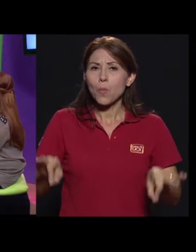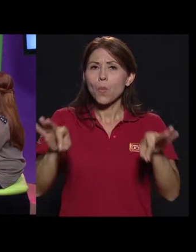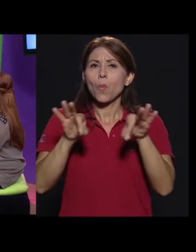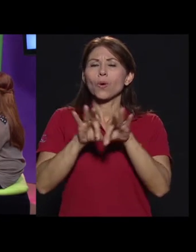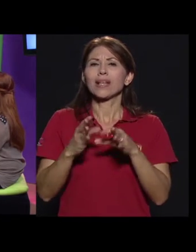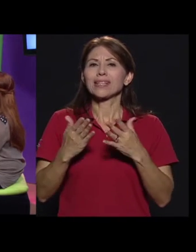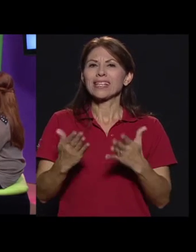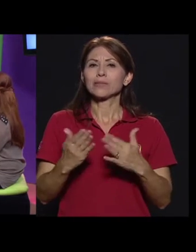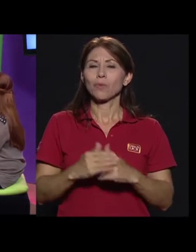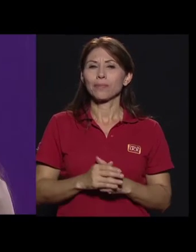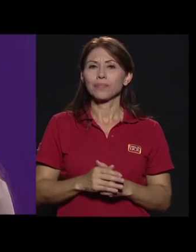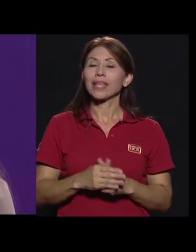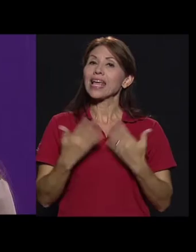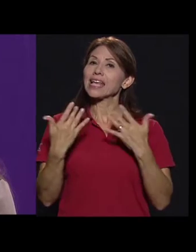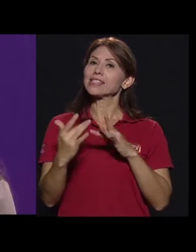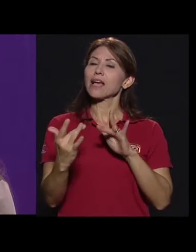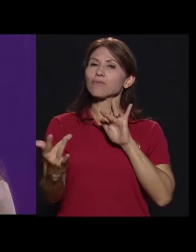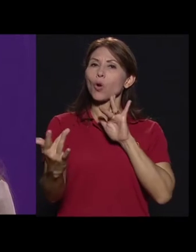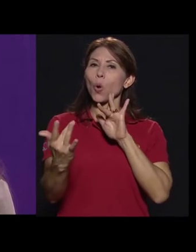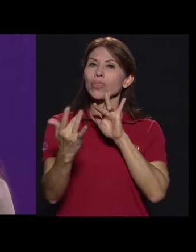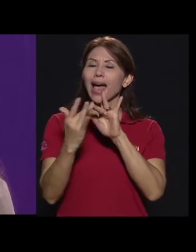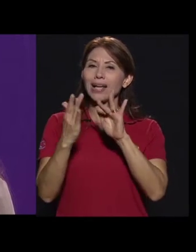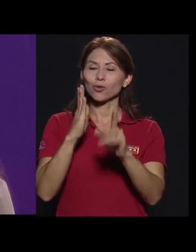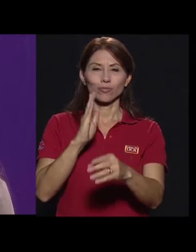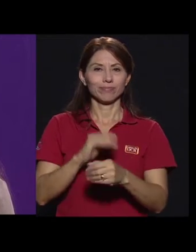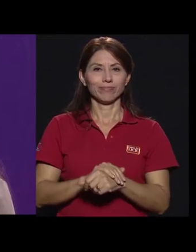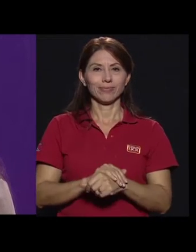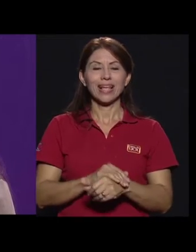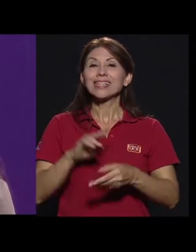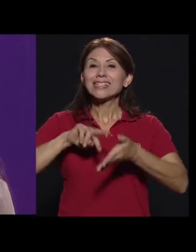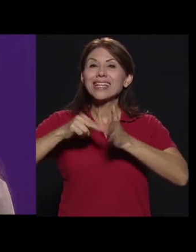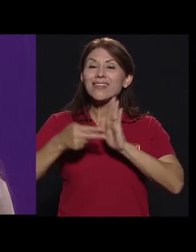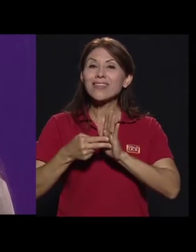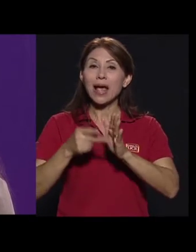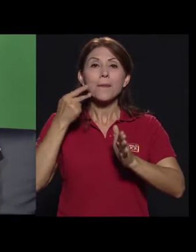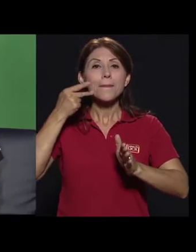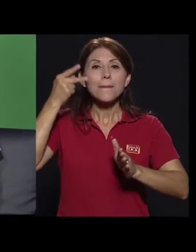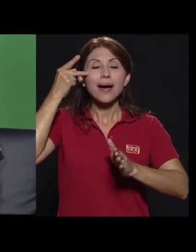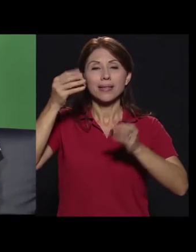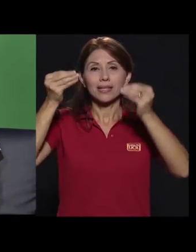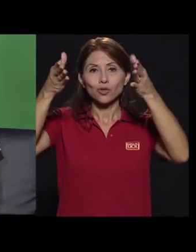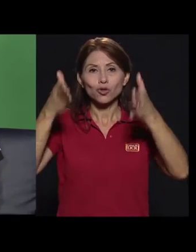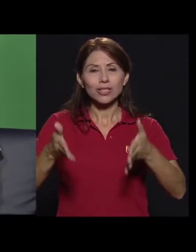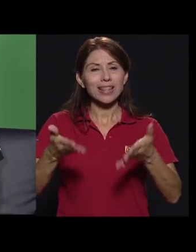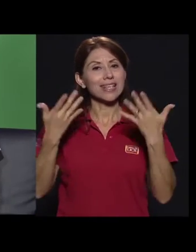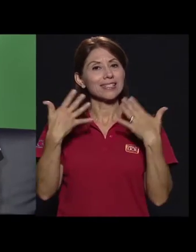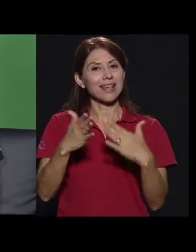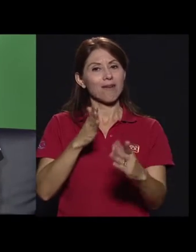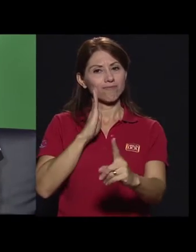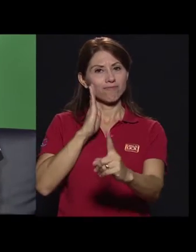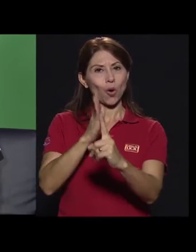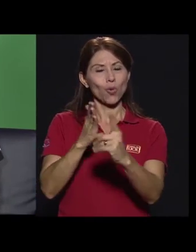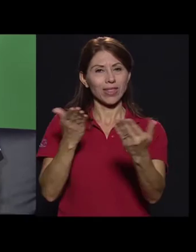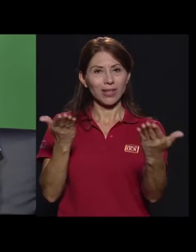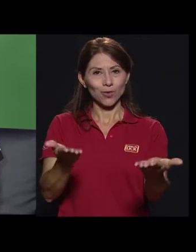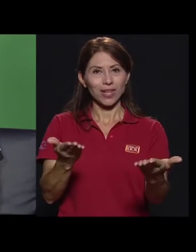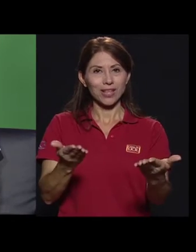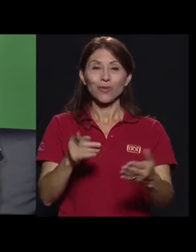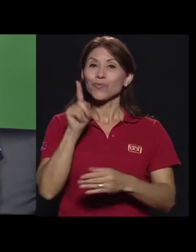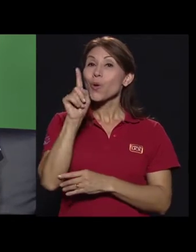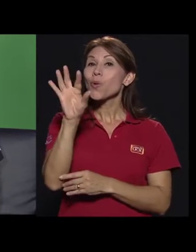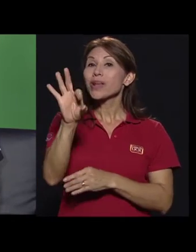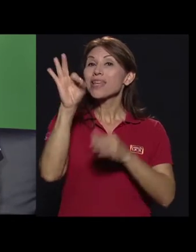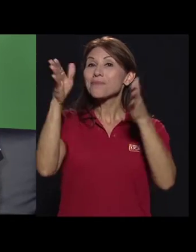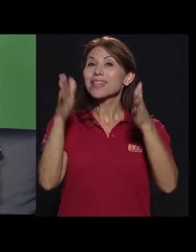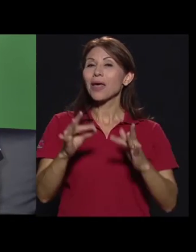ya el contacto directo, que es taller con padres, taller con docentes, que ya trabajan y ven la problemática, un invitado especial, qué